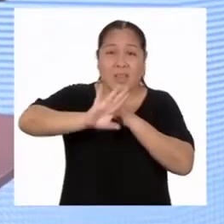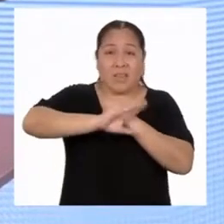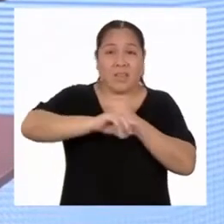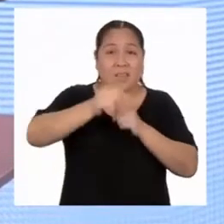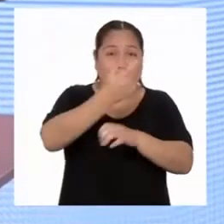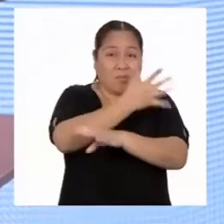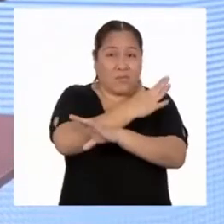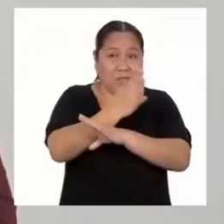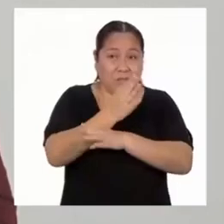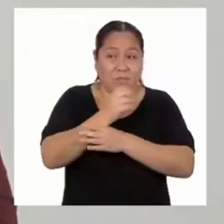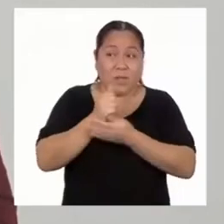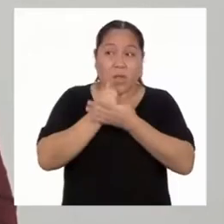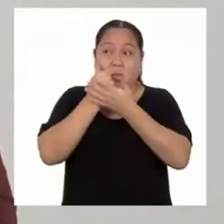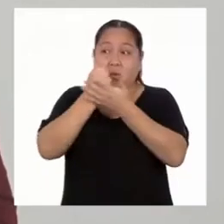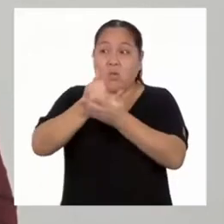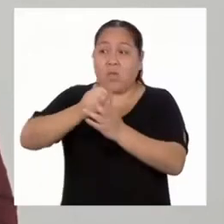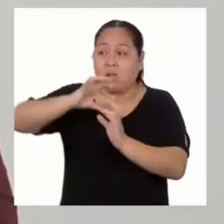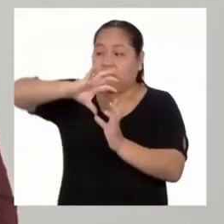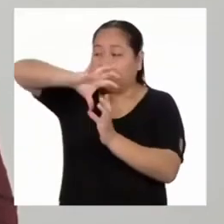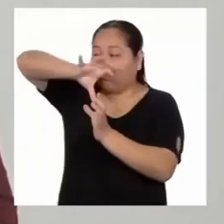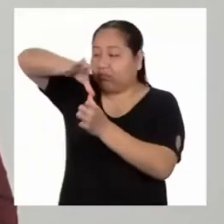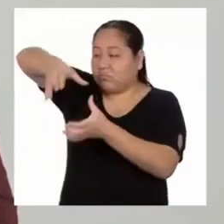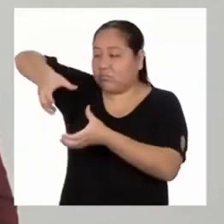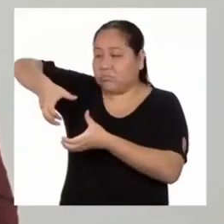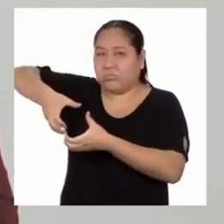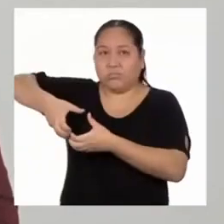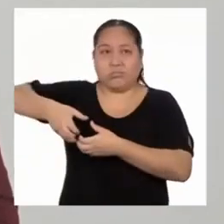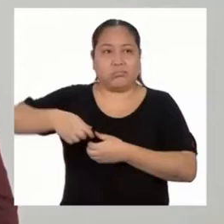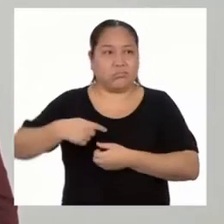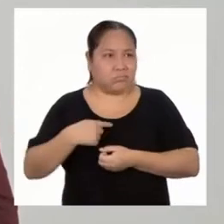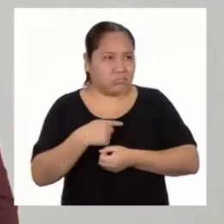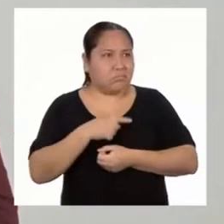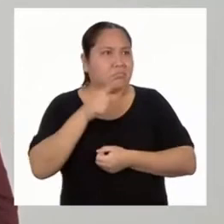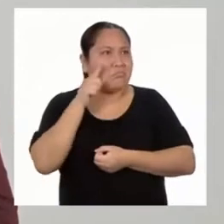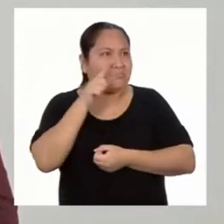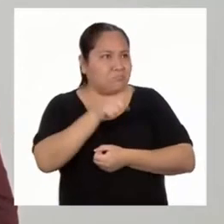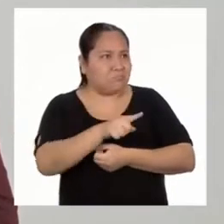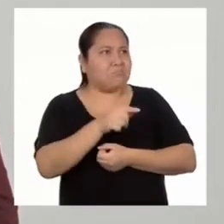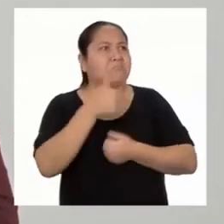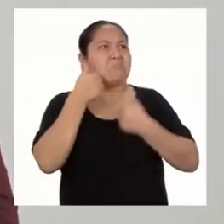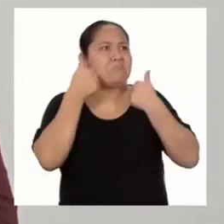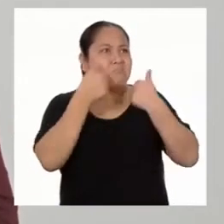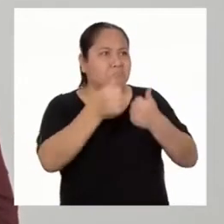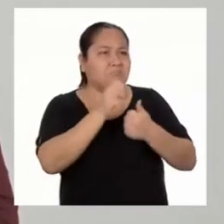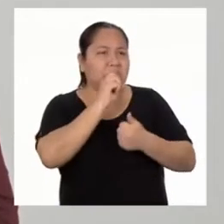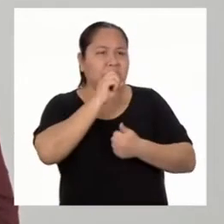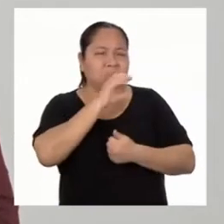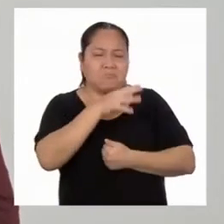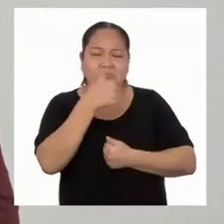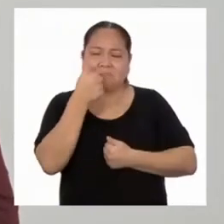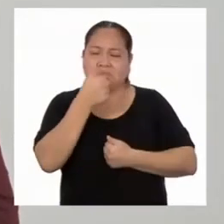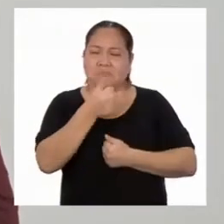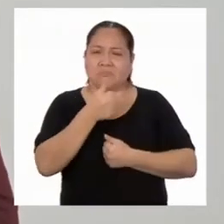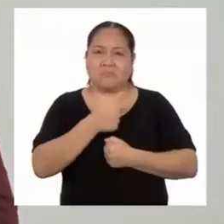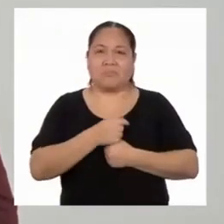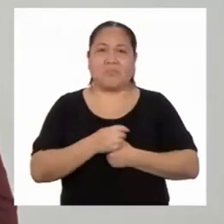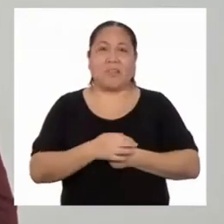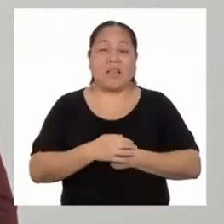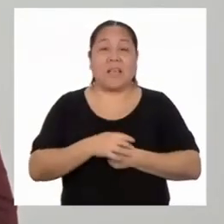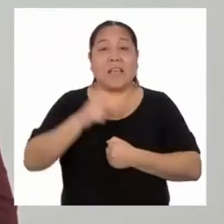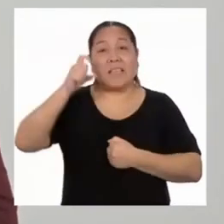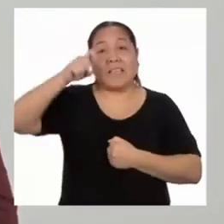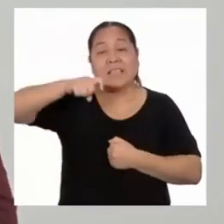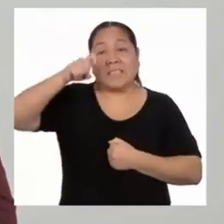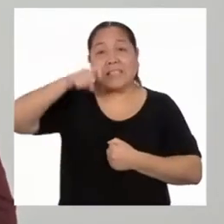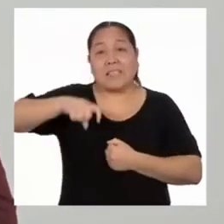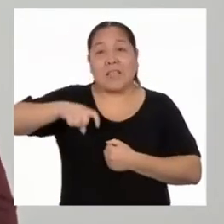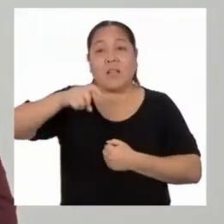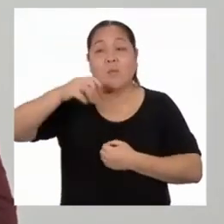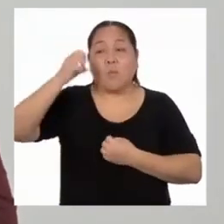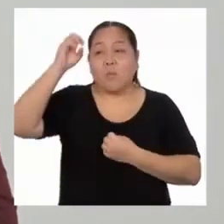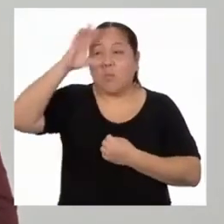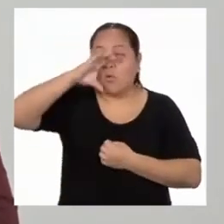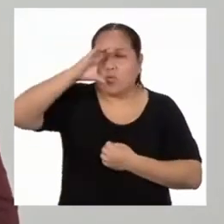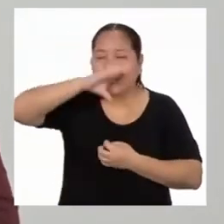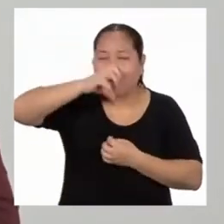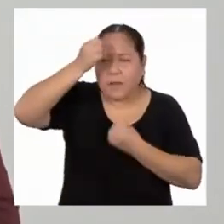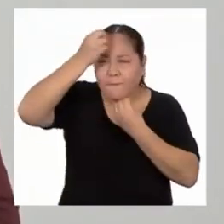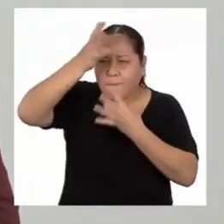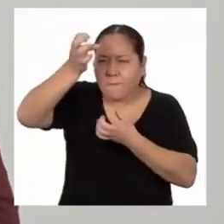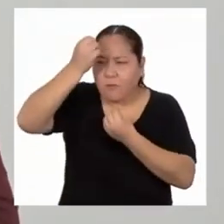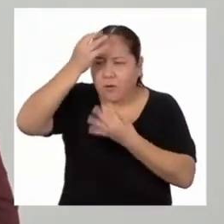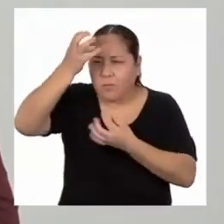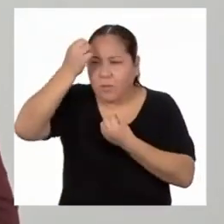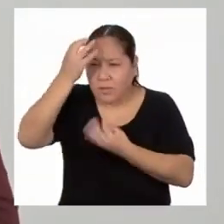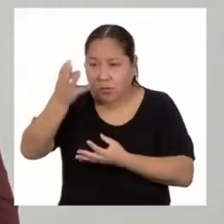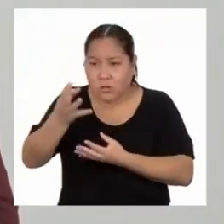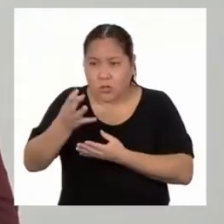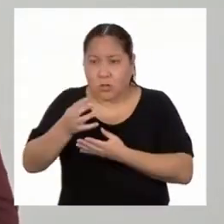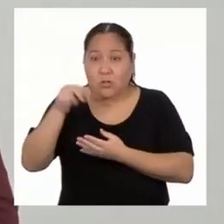¿No, profesora? No lo hubiera podido decir mejor, Jonathan. Por eso es necesario que nos informemos cada vez más sobre